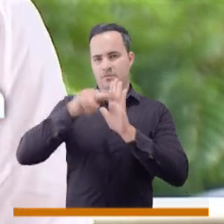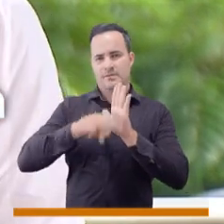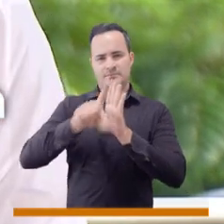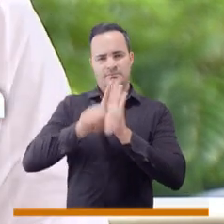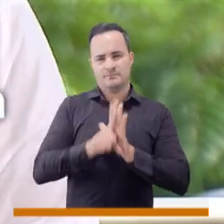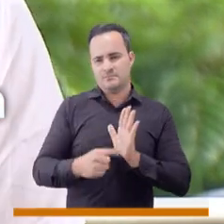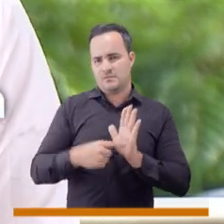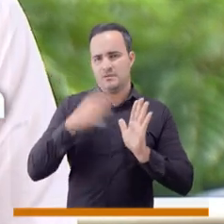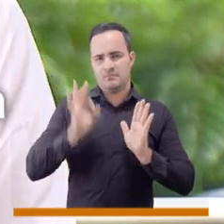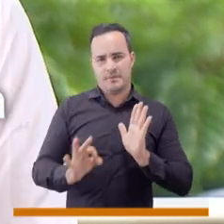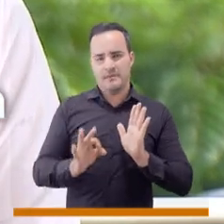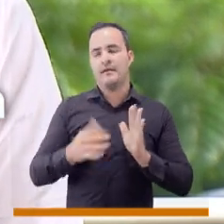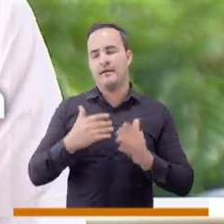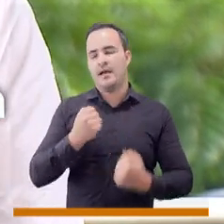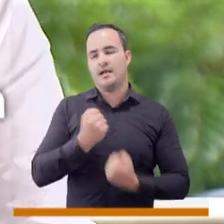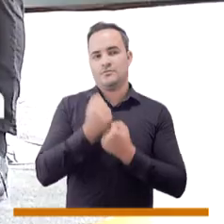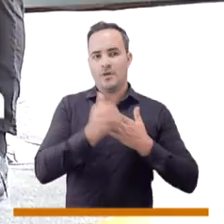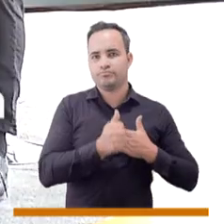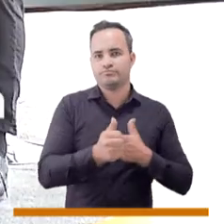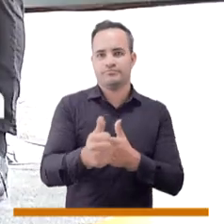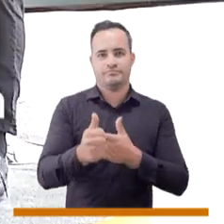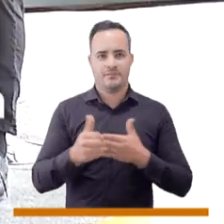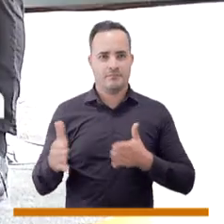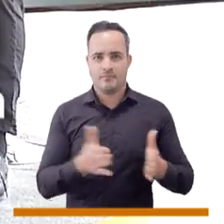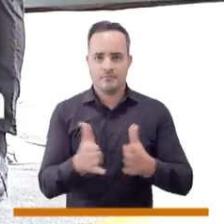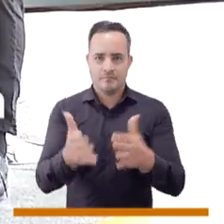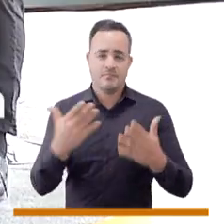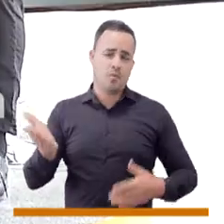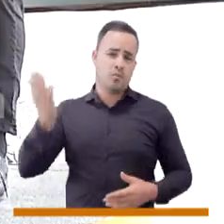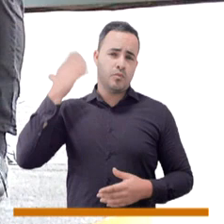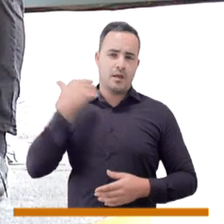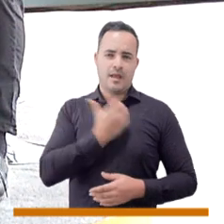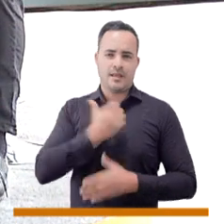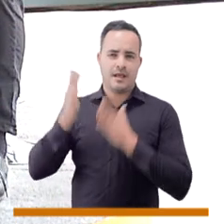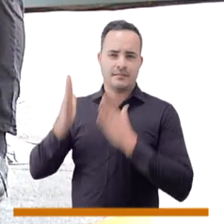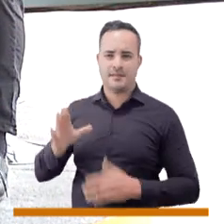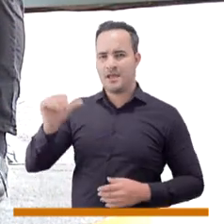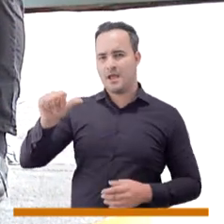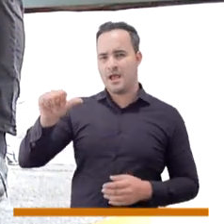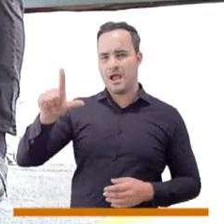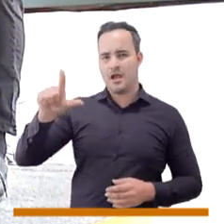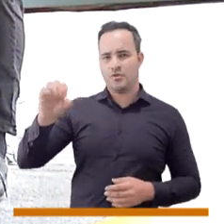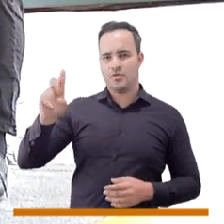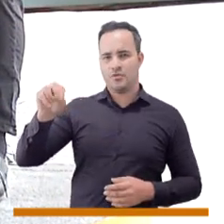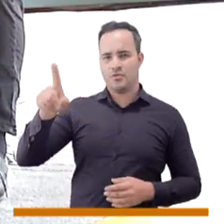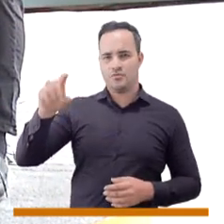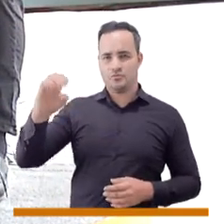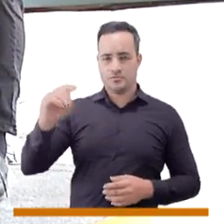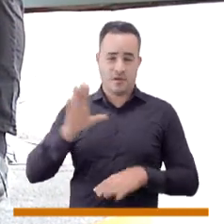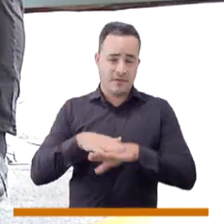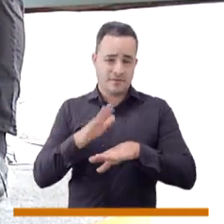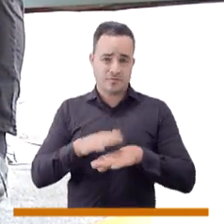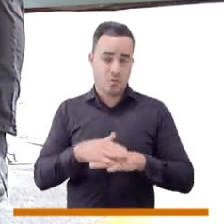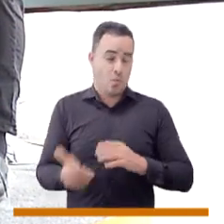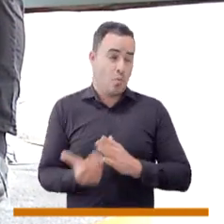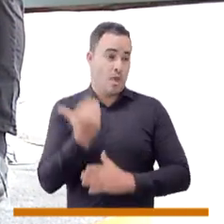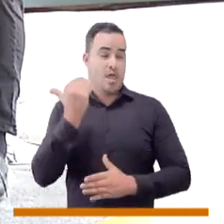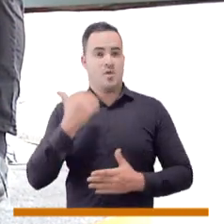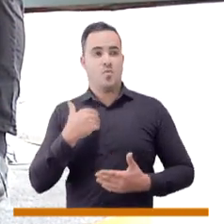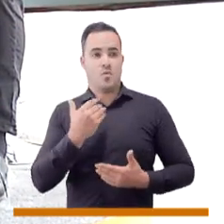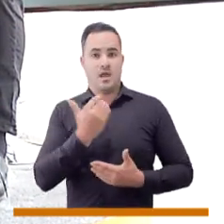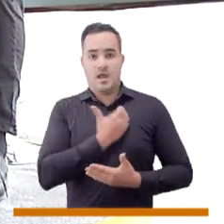nosotros visionar hacia dónde queremos llegar. Esto es un proceso que se viene desarrollando desde Alonso Salazar cuando era alcalde, o sea, esto no lo estamos hablando en